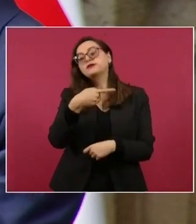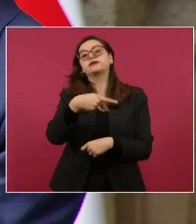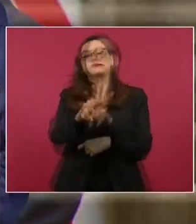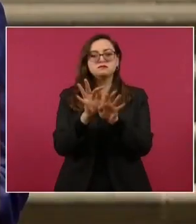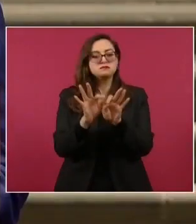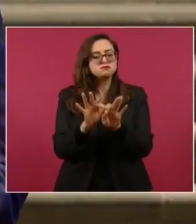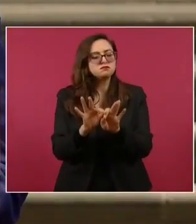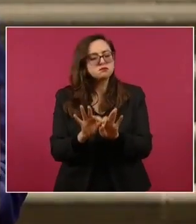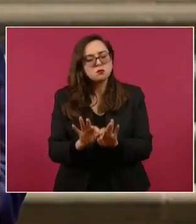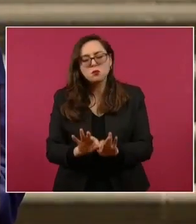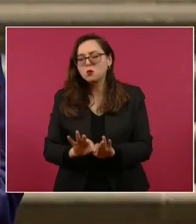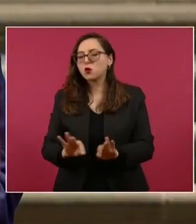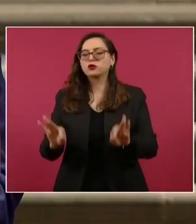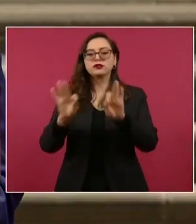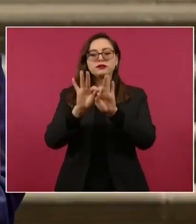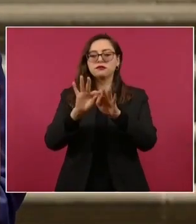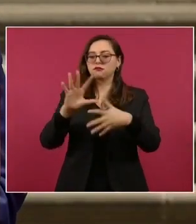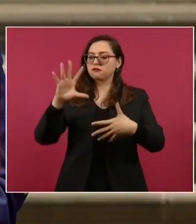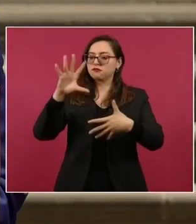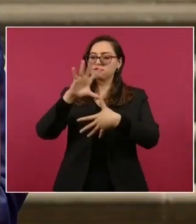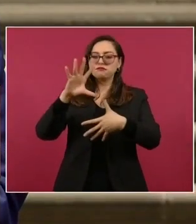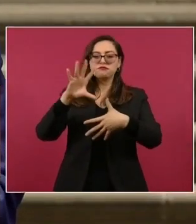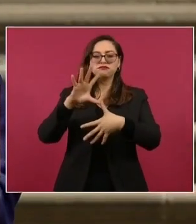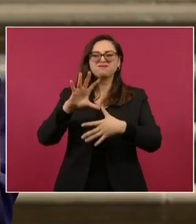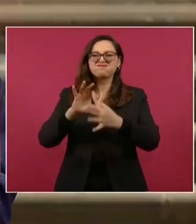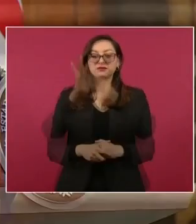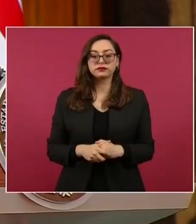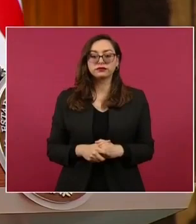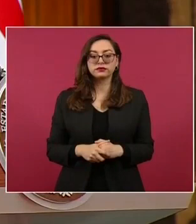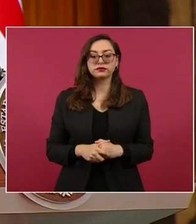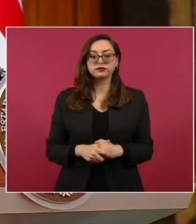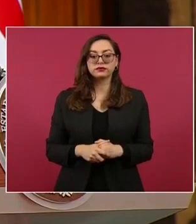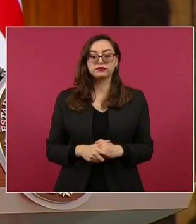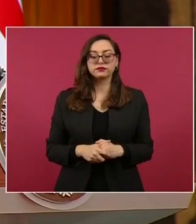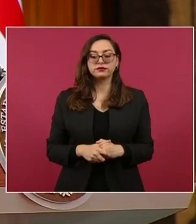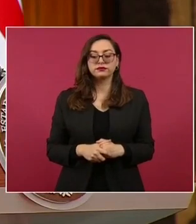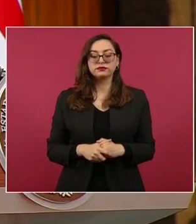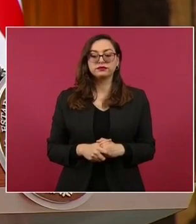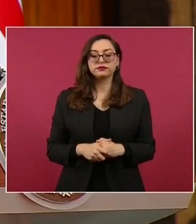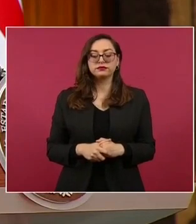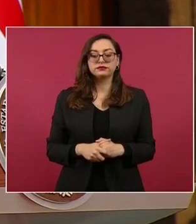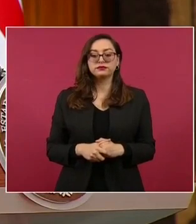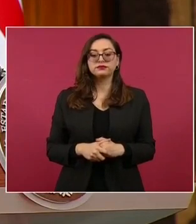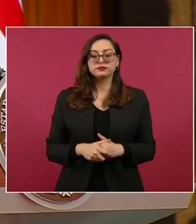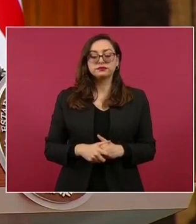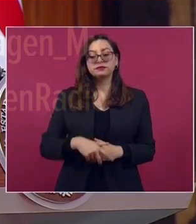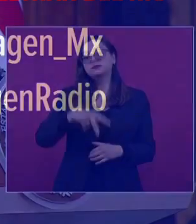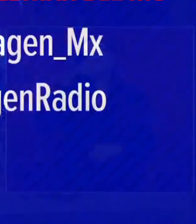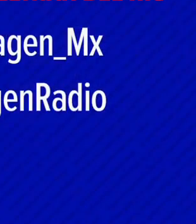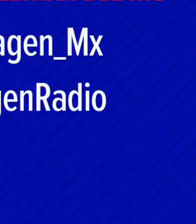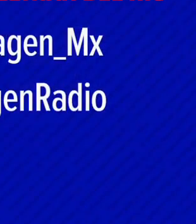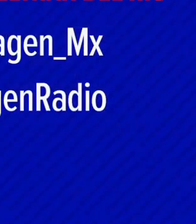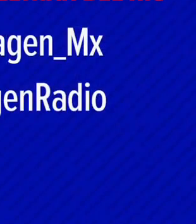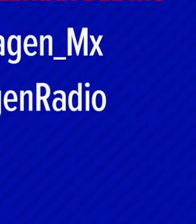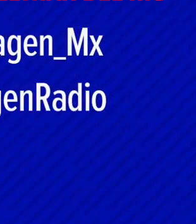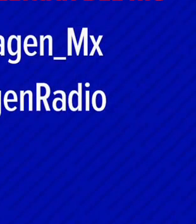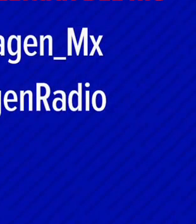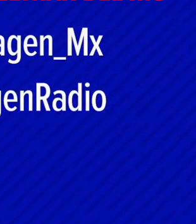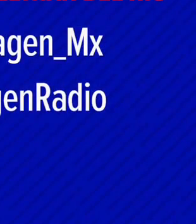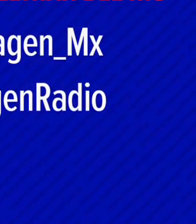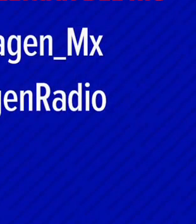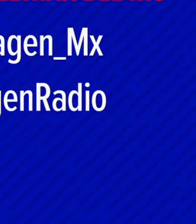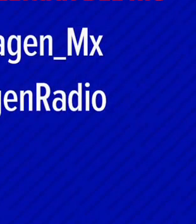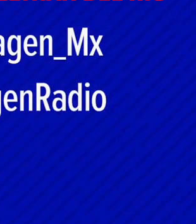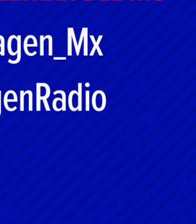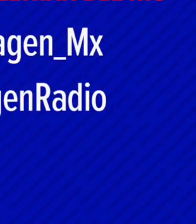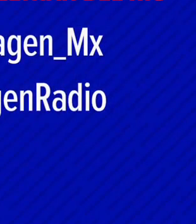los requisitos del nuevo plan anunciado por su gobierno. Our common vision for the future, grounded on